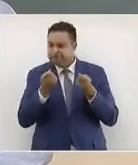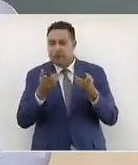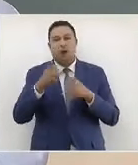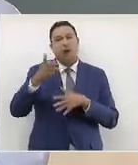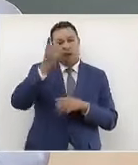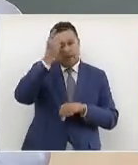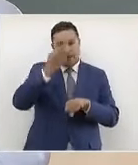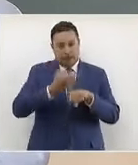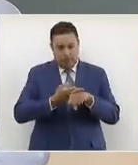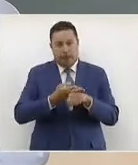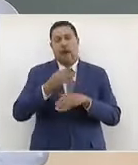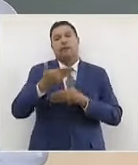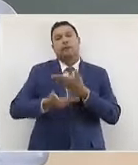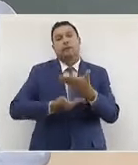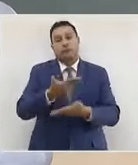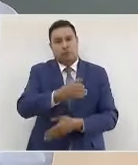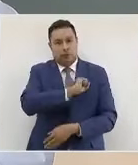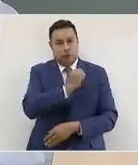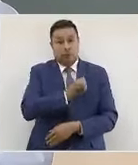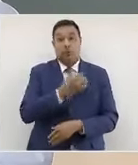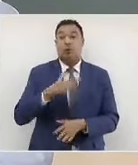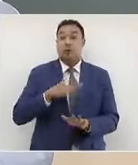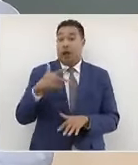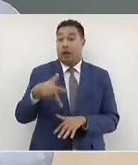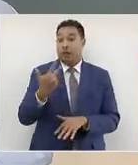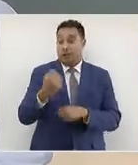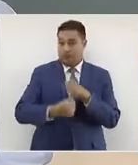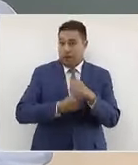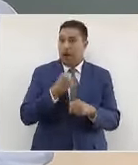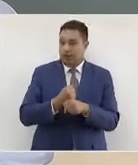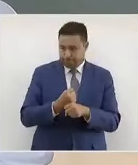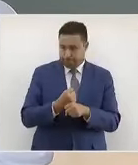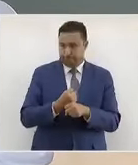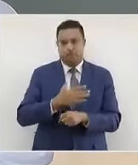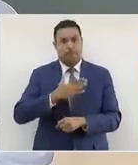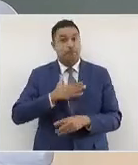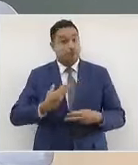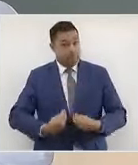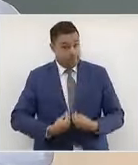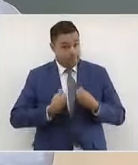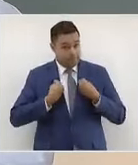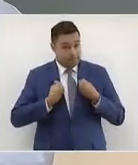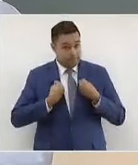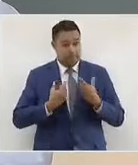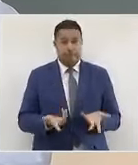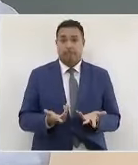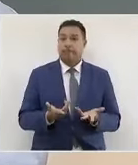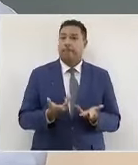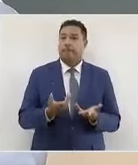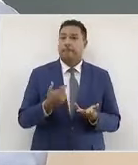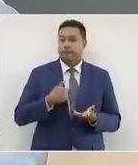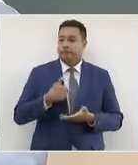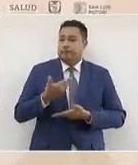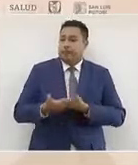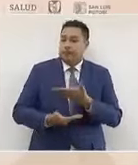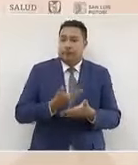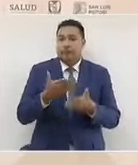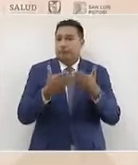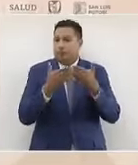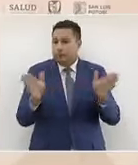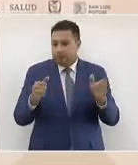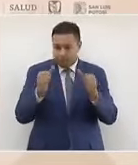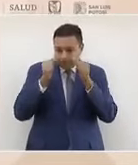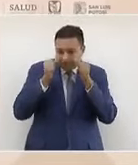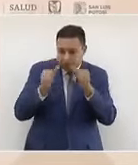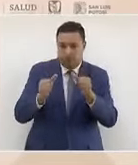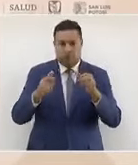salud. Llevo 13 años de mi vida laboral y profesional dedicándome como servidor público a la atención